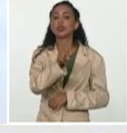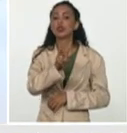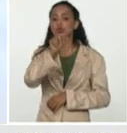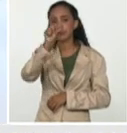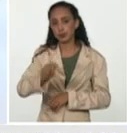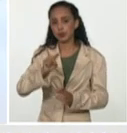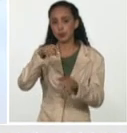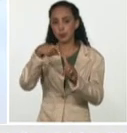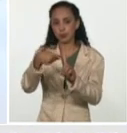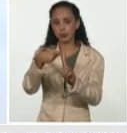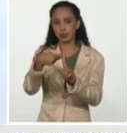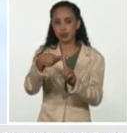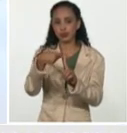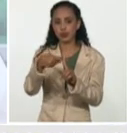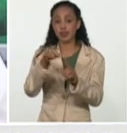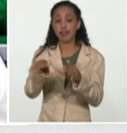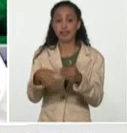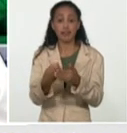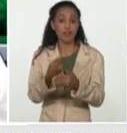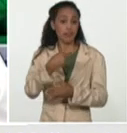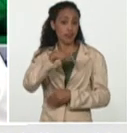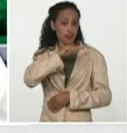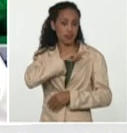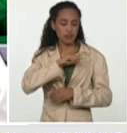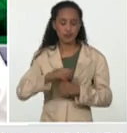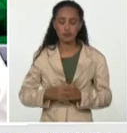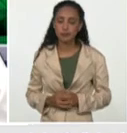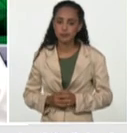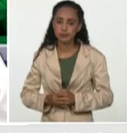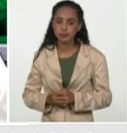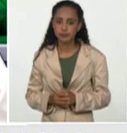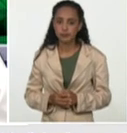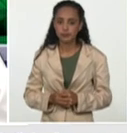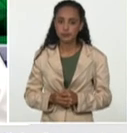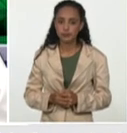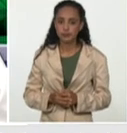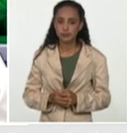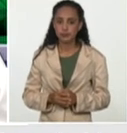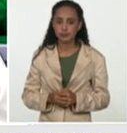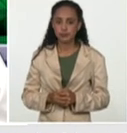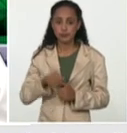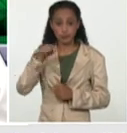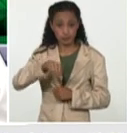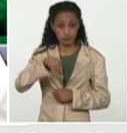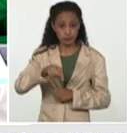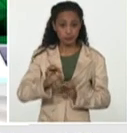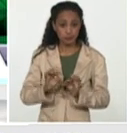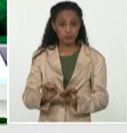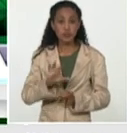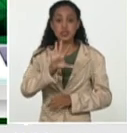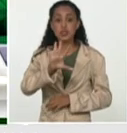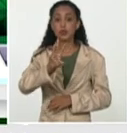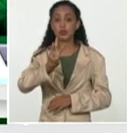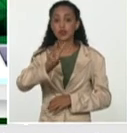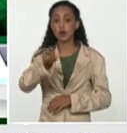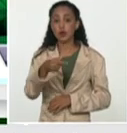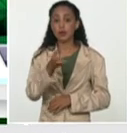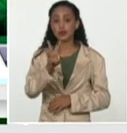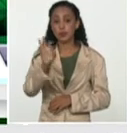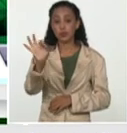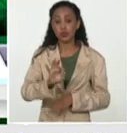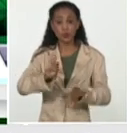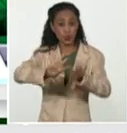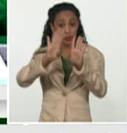confirmados en el día de ayer. En el día, el 53,3% de todas las personas